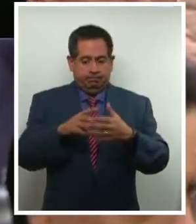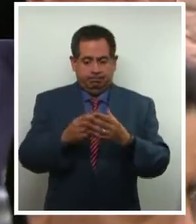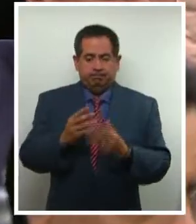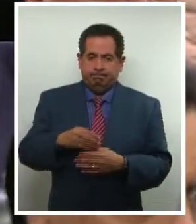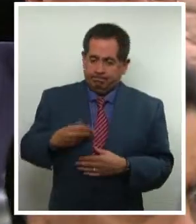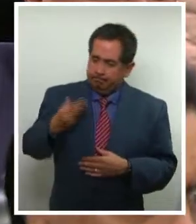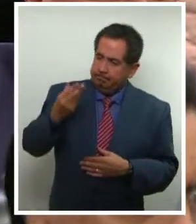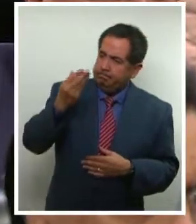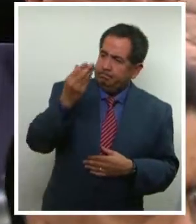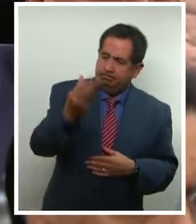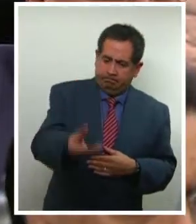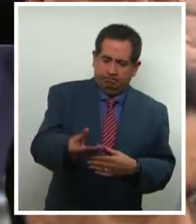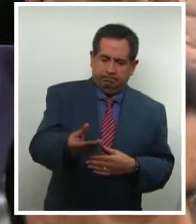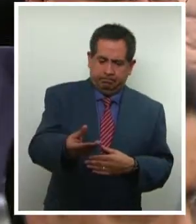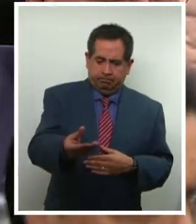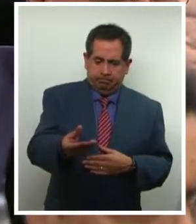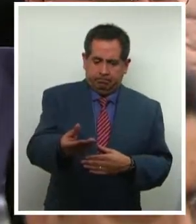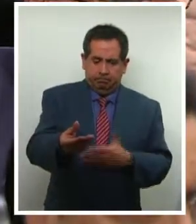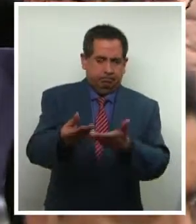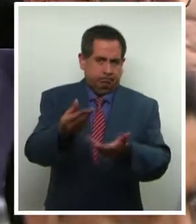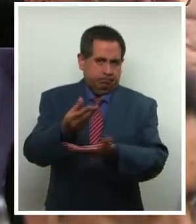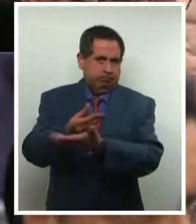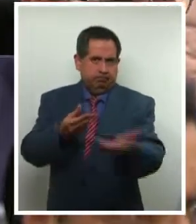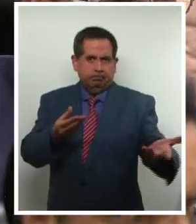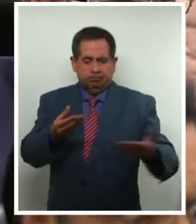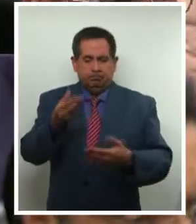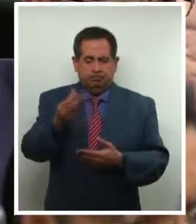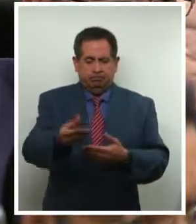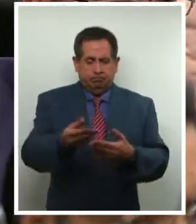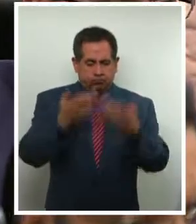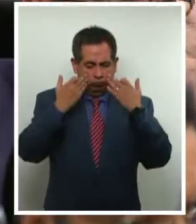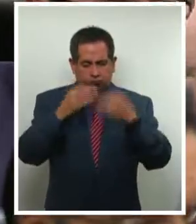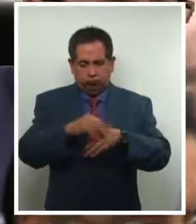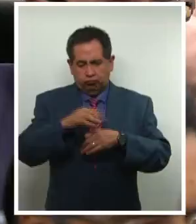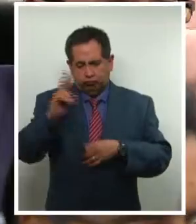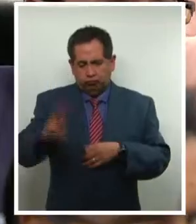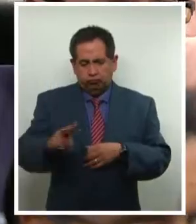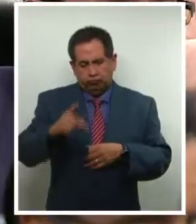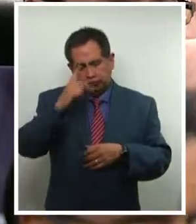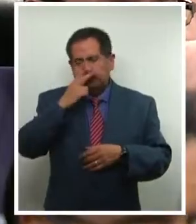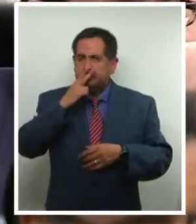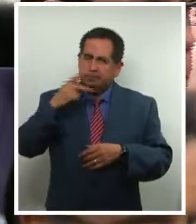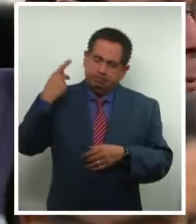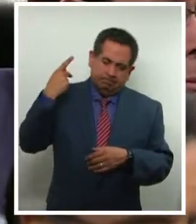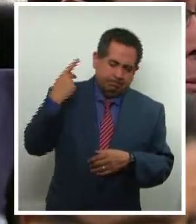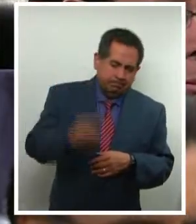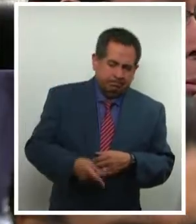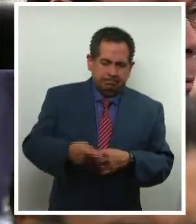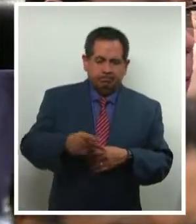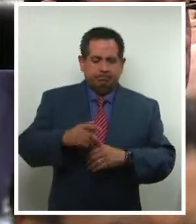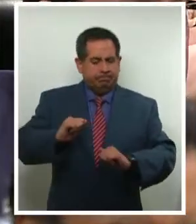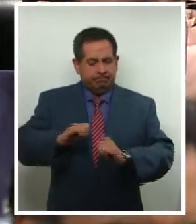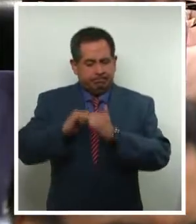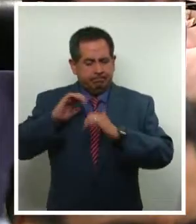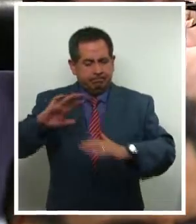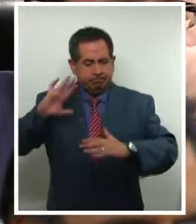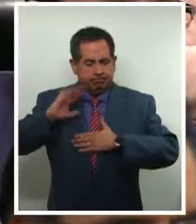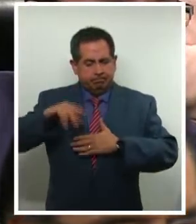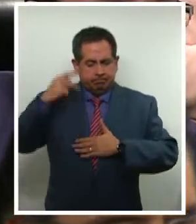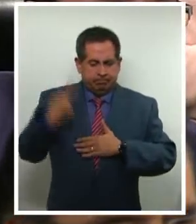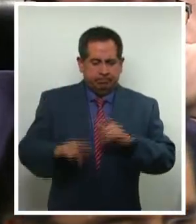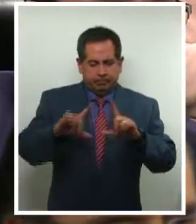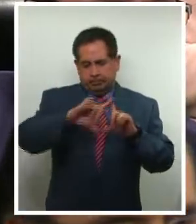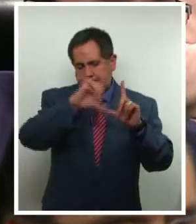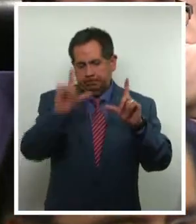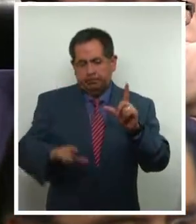entrega a la nación el testimonio de su devoción cívica y de su compromiso cumplido con